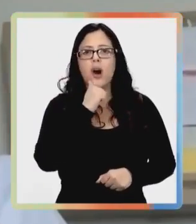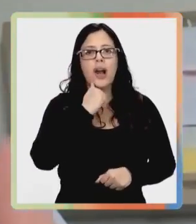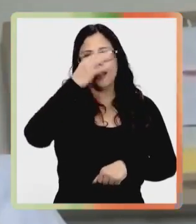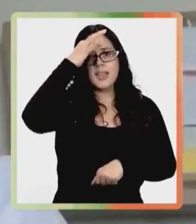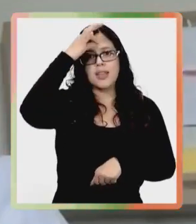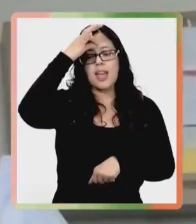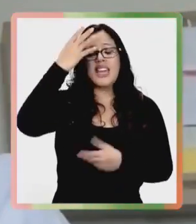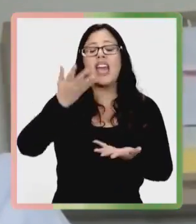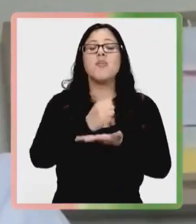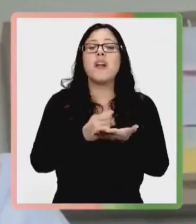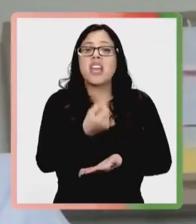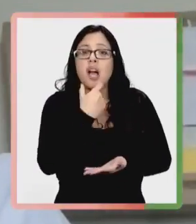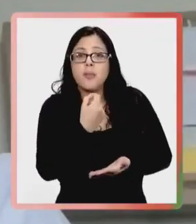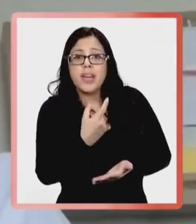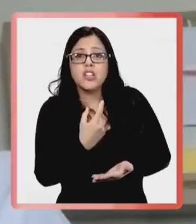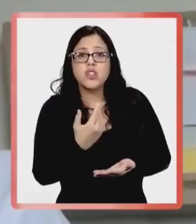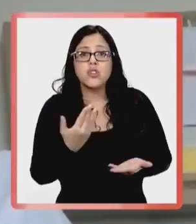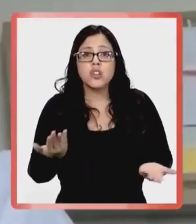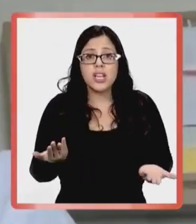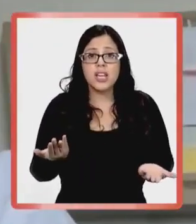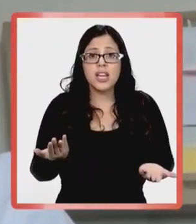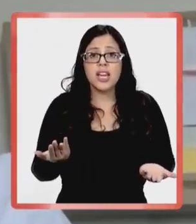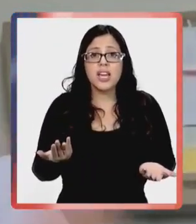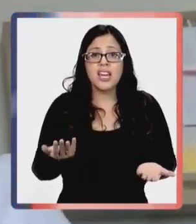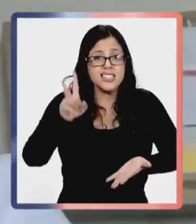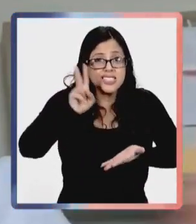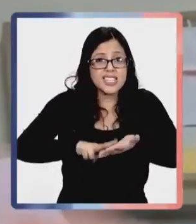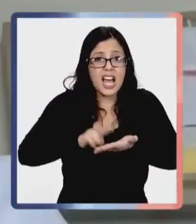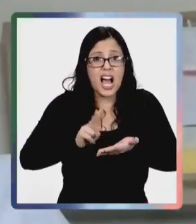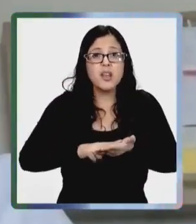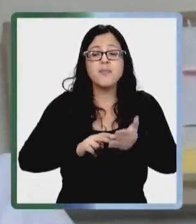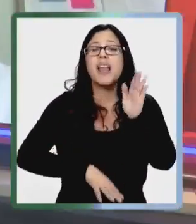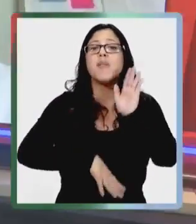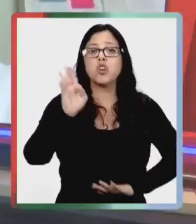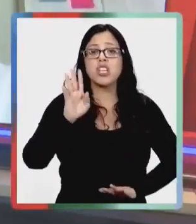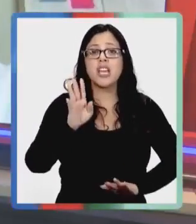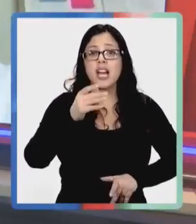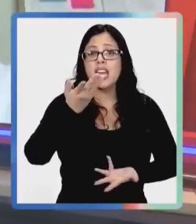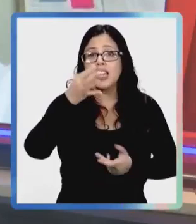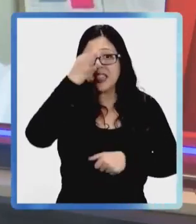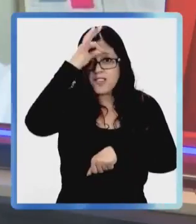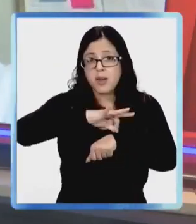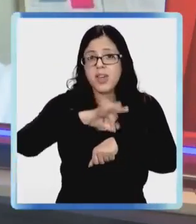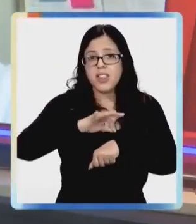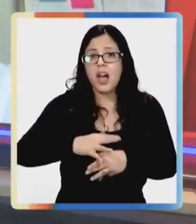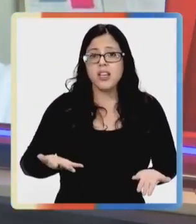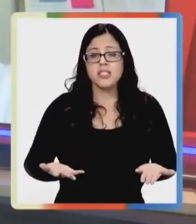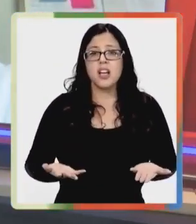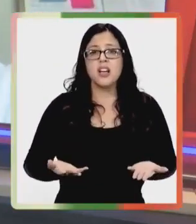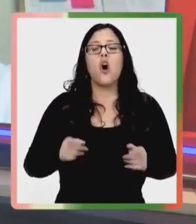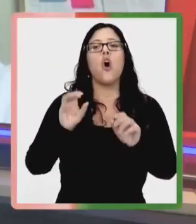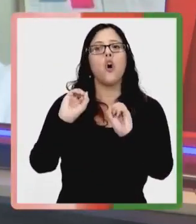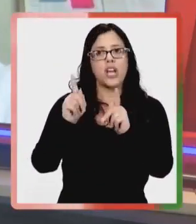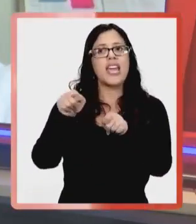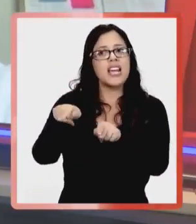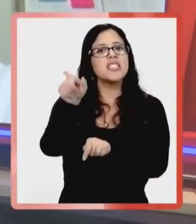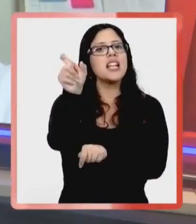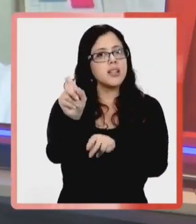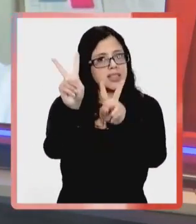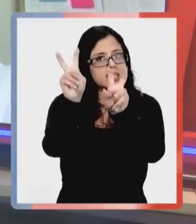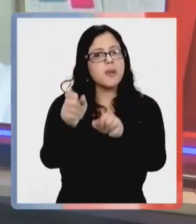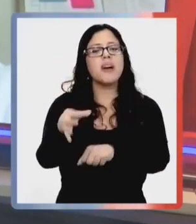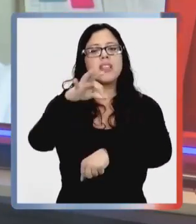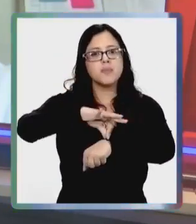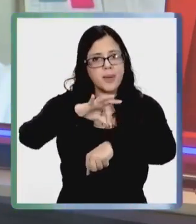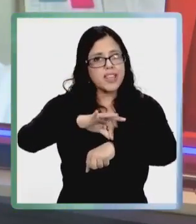medicamentos antivirales reales para la mayoría de los virus que nos atacan. Y eso desde el punto de vista médico. Ahora le pregunto desde el punto de vista de cada